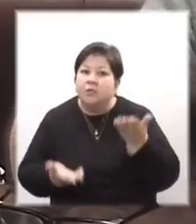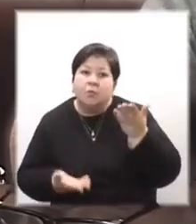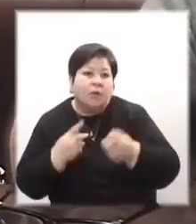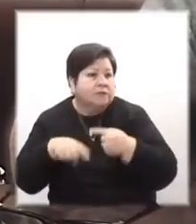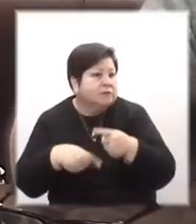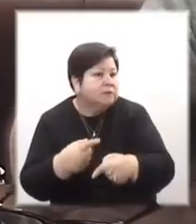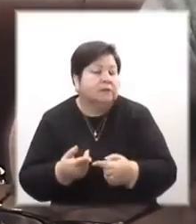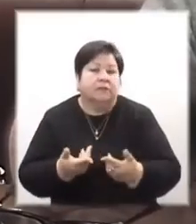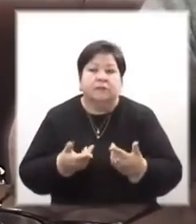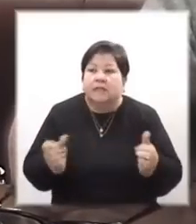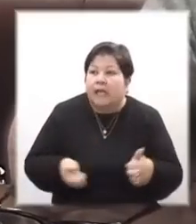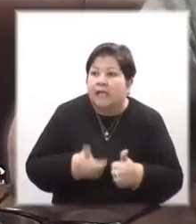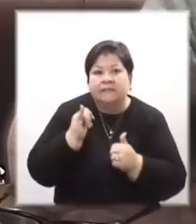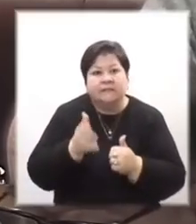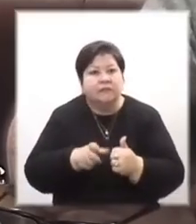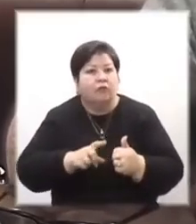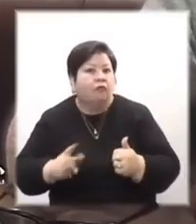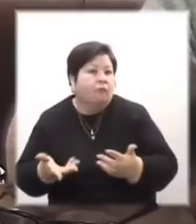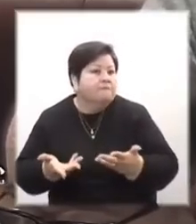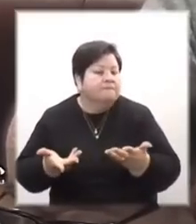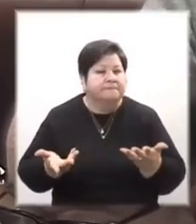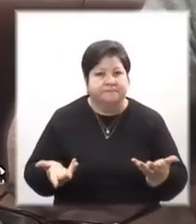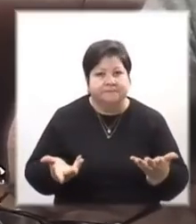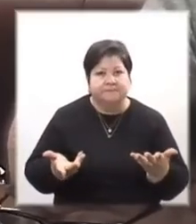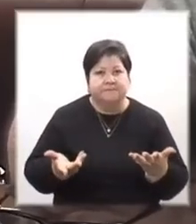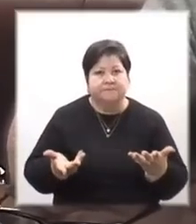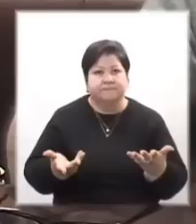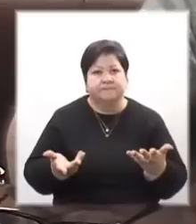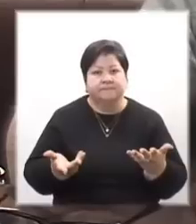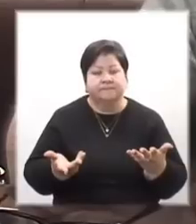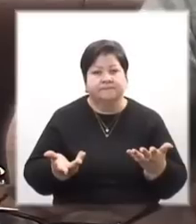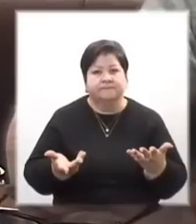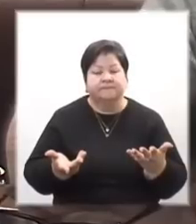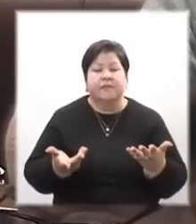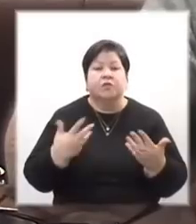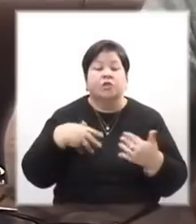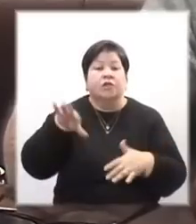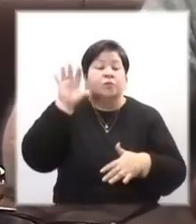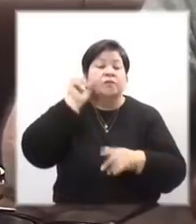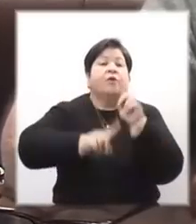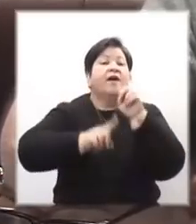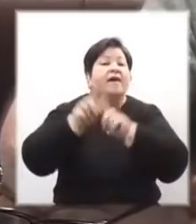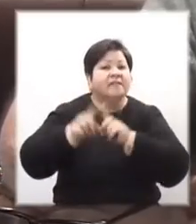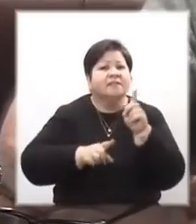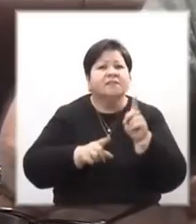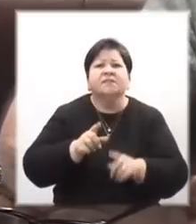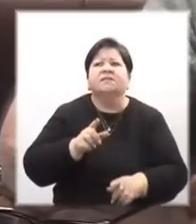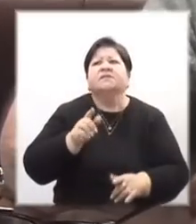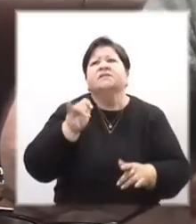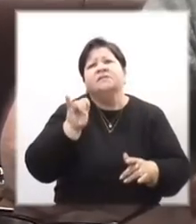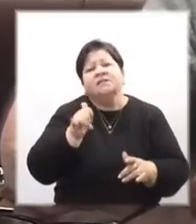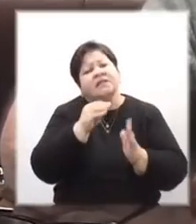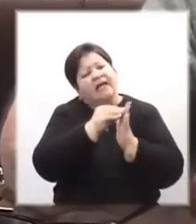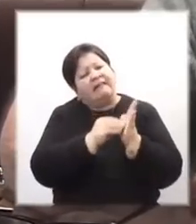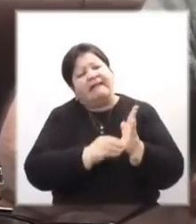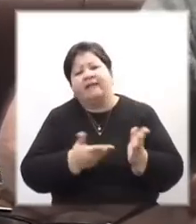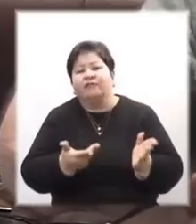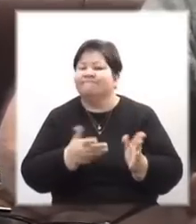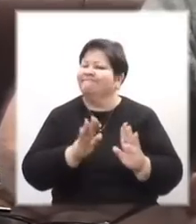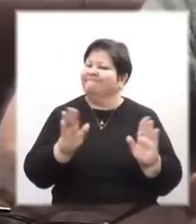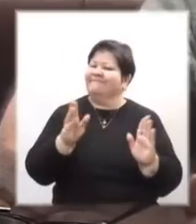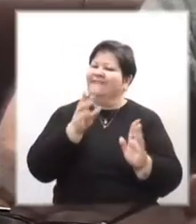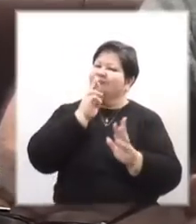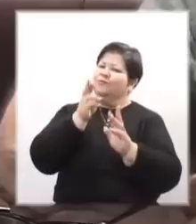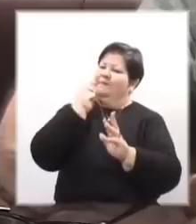siguen instrumentando y si se siguen llevando a cabo. Lo que escuchamos a veces es, sí, dato mata relato.